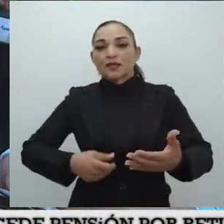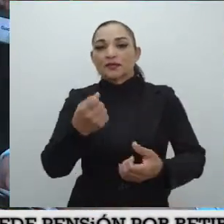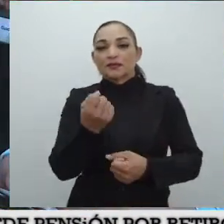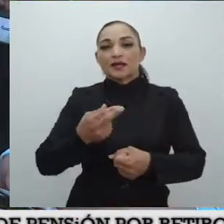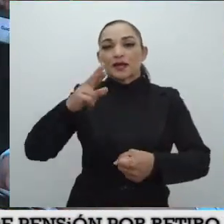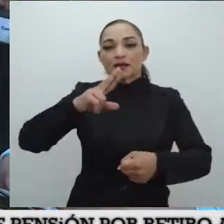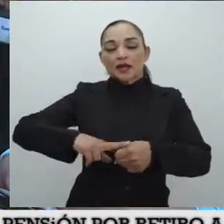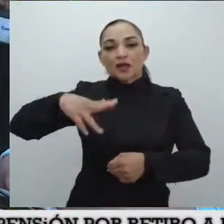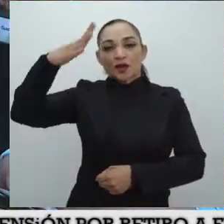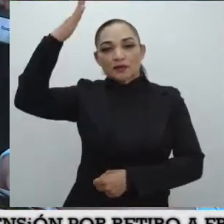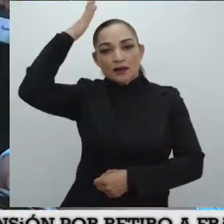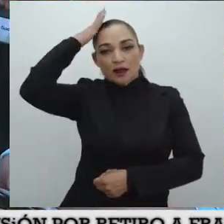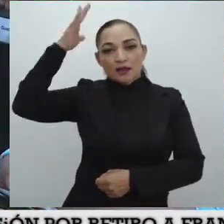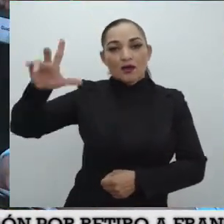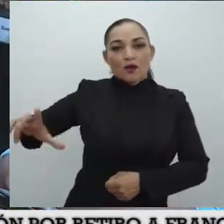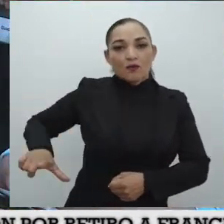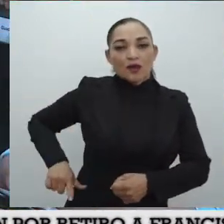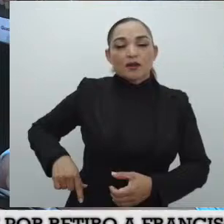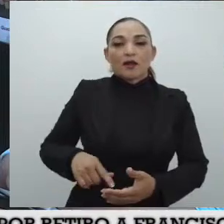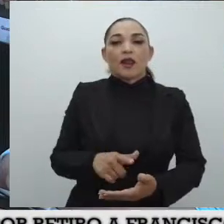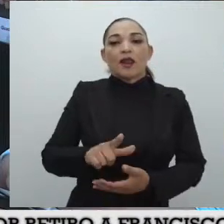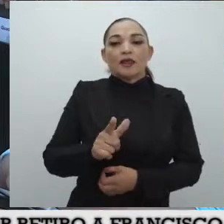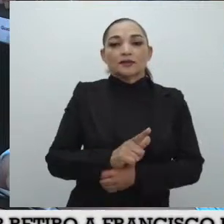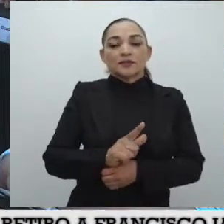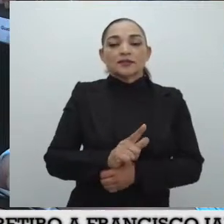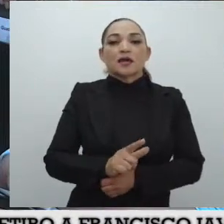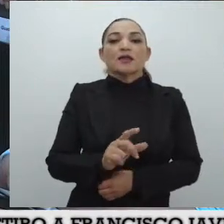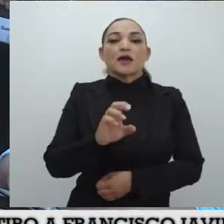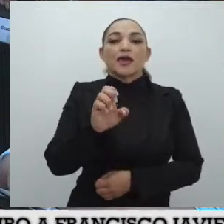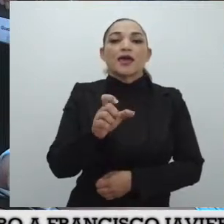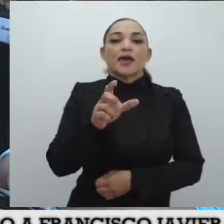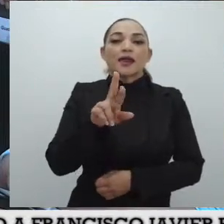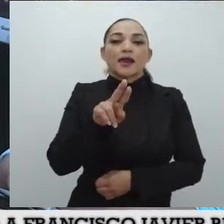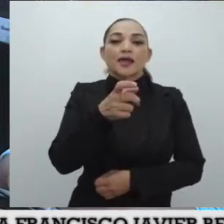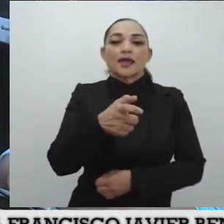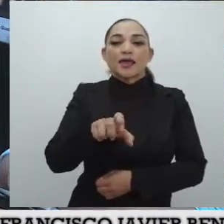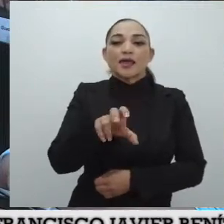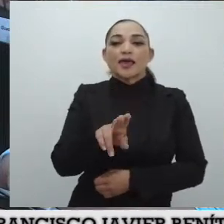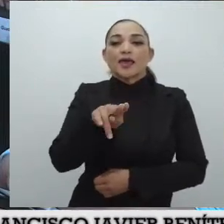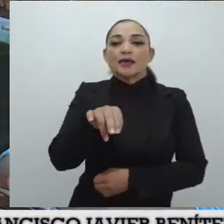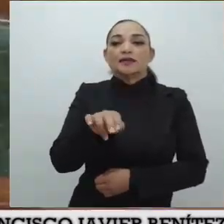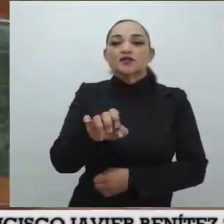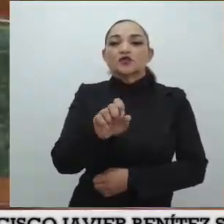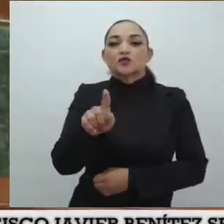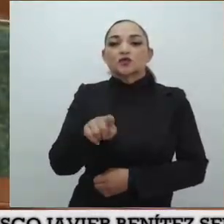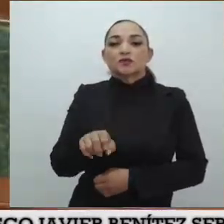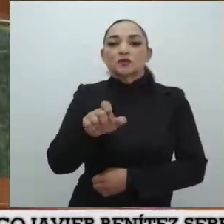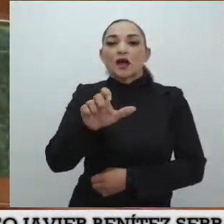de Gobierno, licenciado Enrique Insunza Cázares.